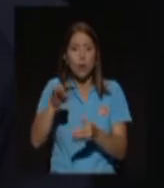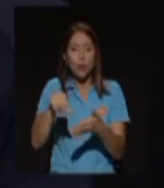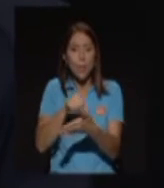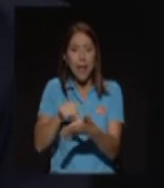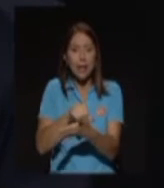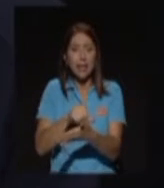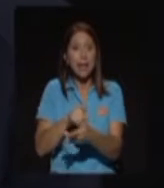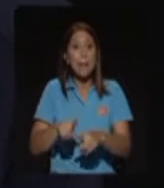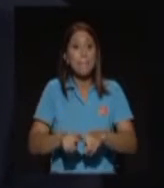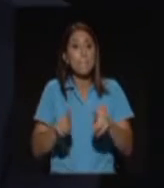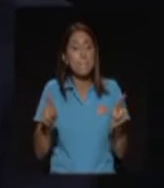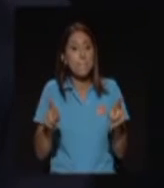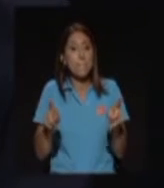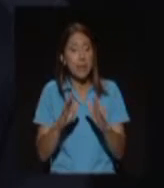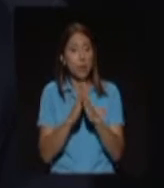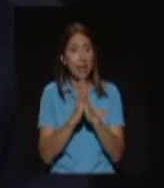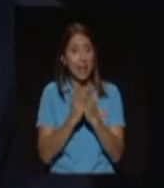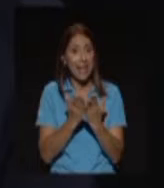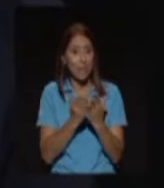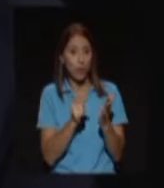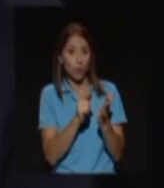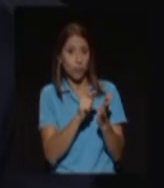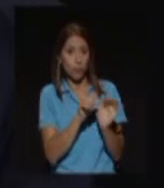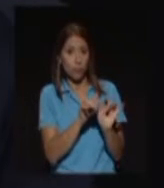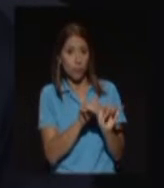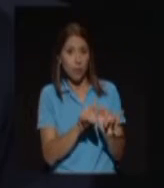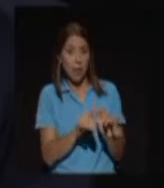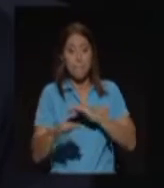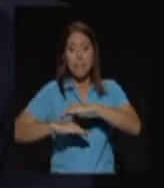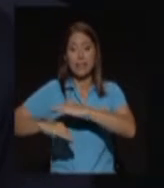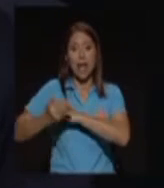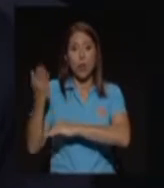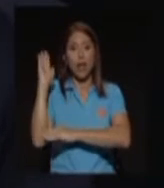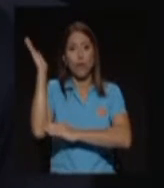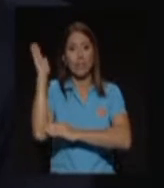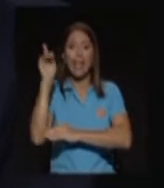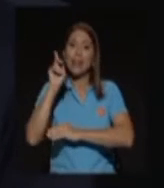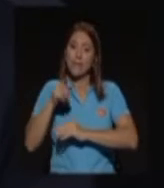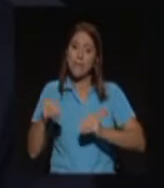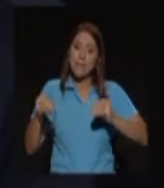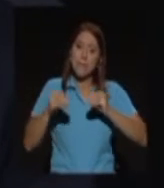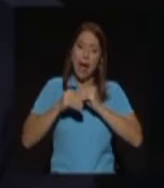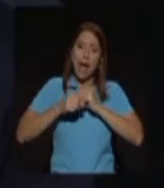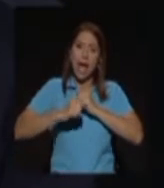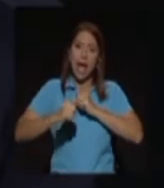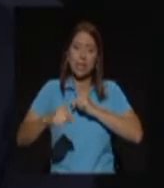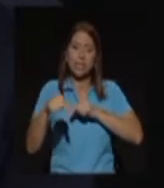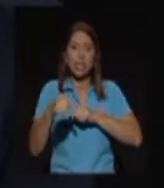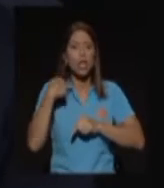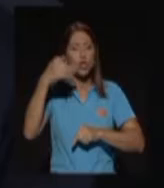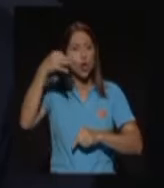propiamente dicho, ¿verdad?, basado en la conferencia de Chile, iba a ser una obra de muchísimo mayor extensión. Yo considero que posiblemente